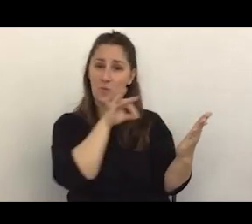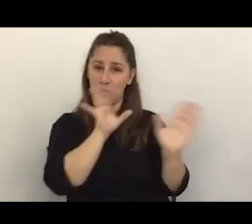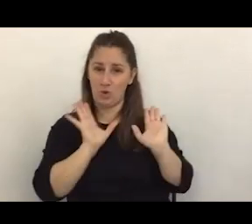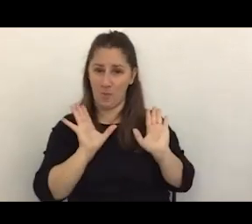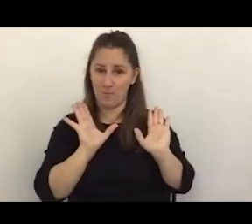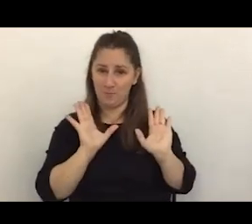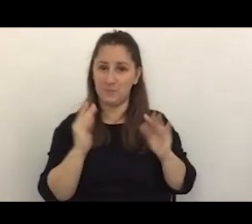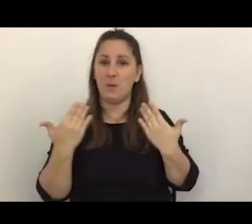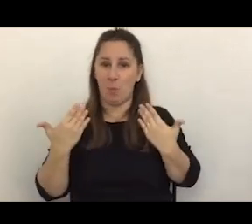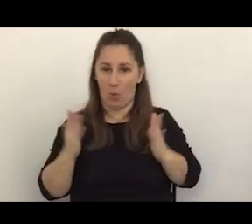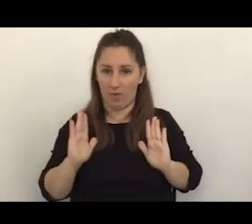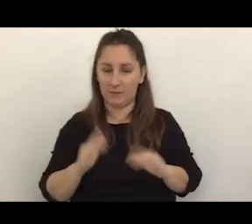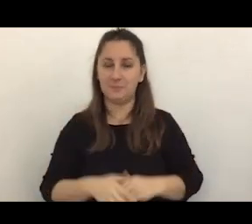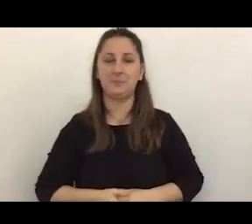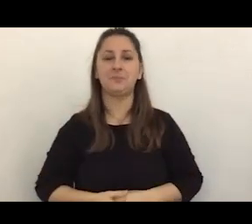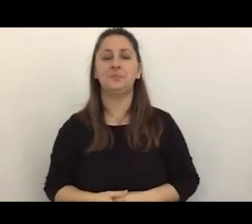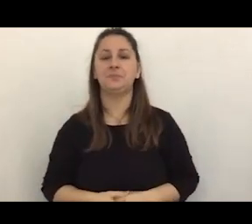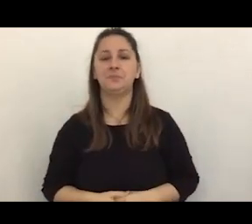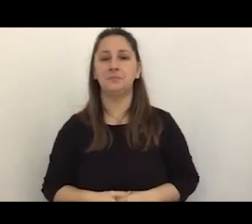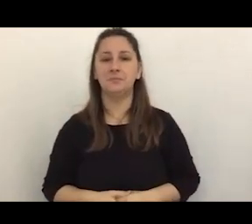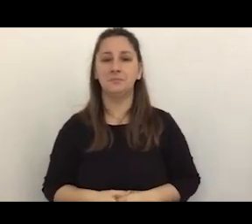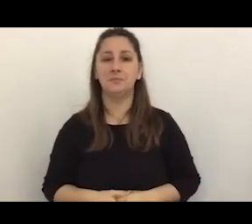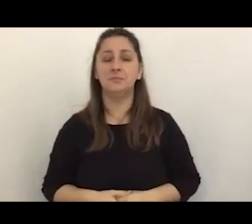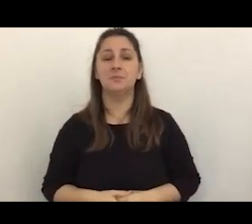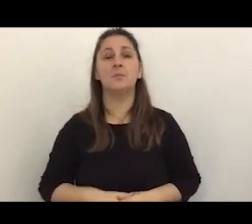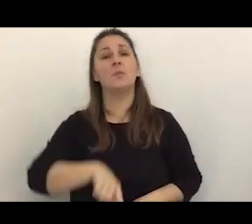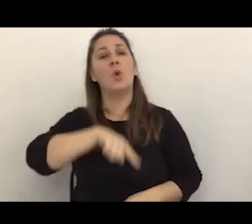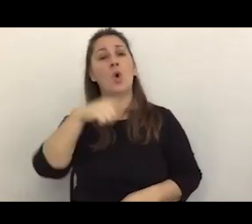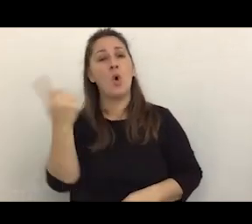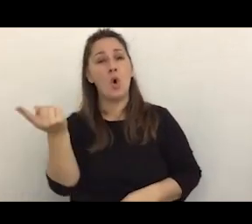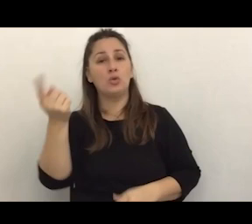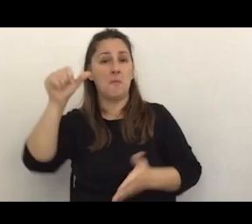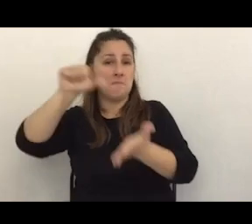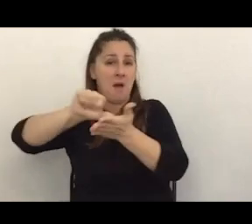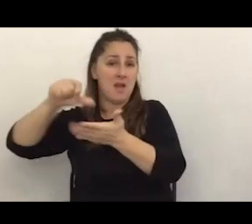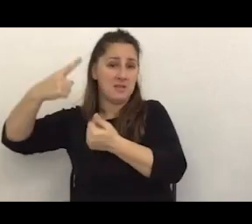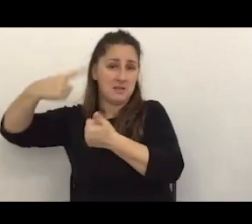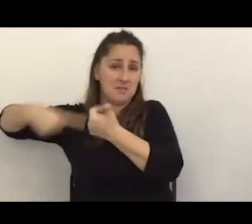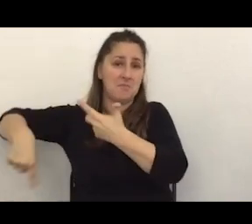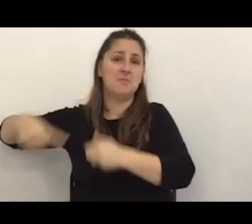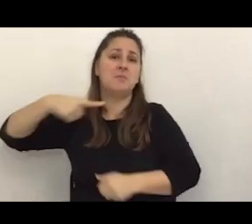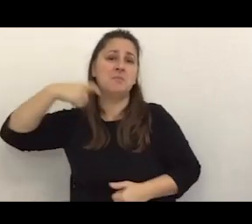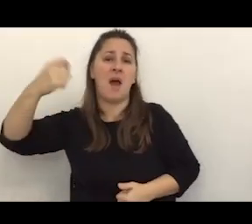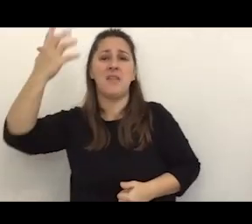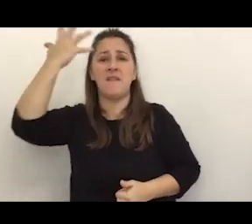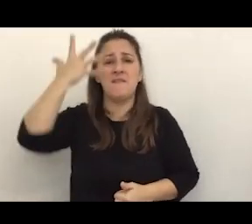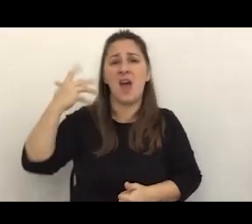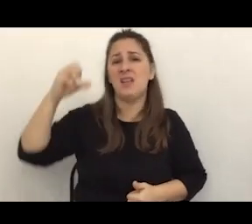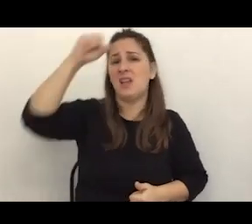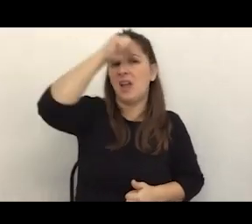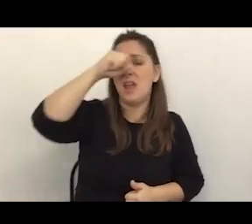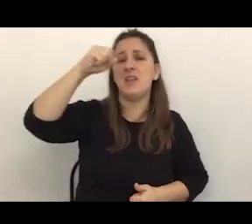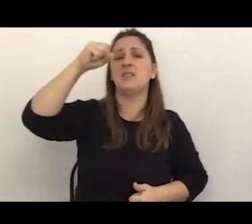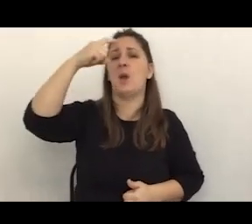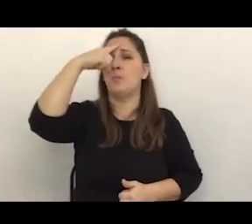¿Sí? Otros países, España, Francia, Grecia, Portugal,